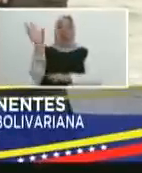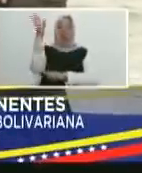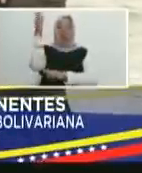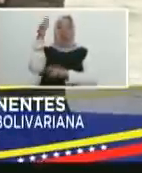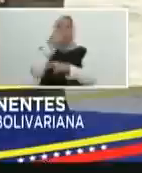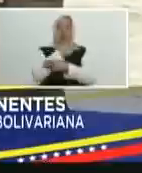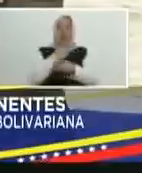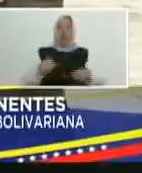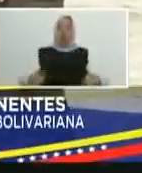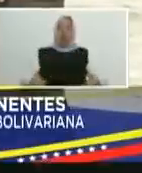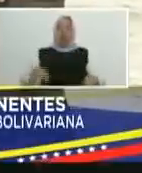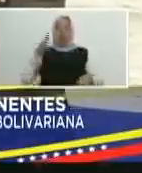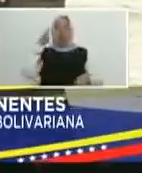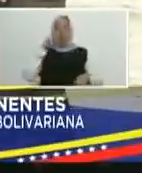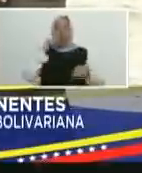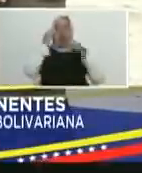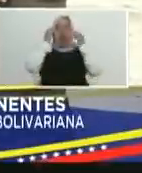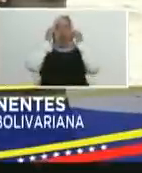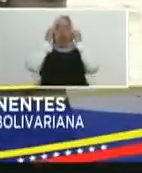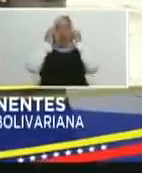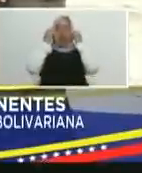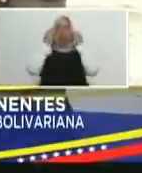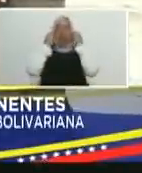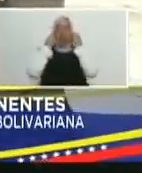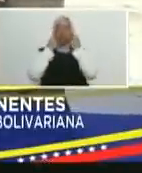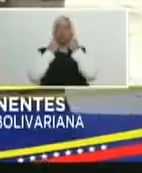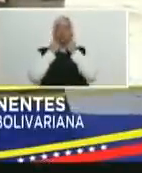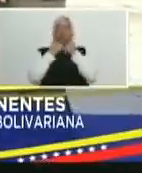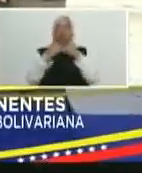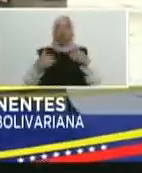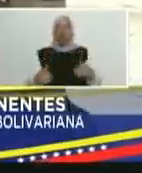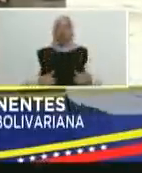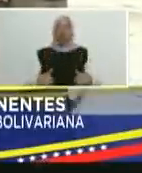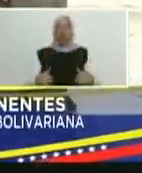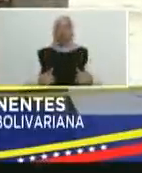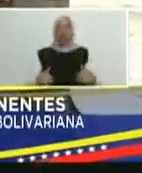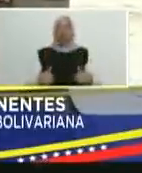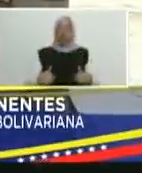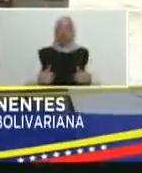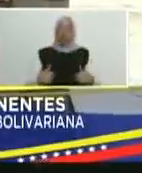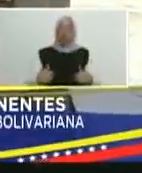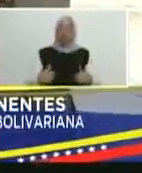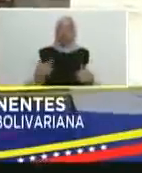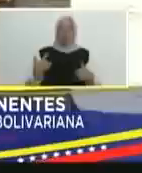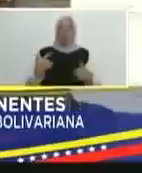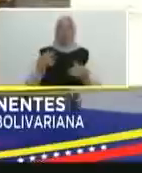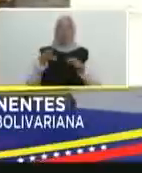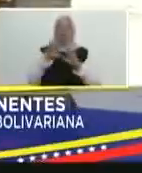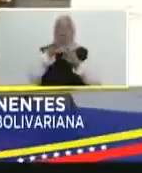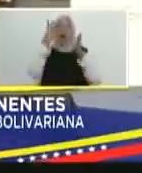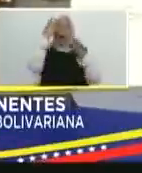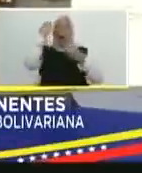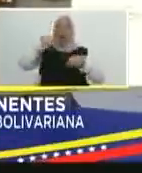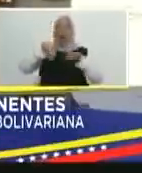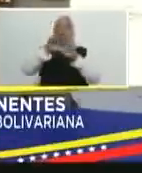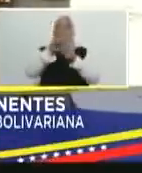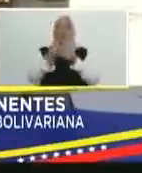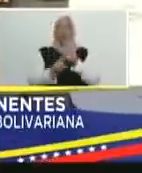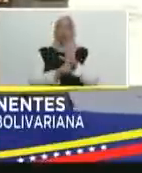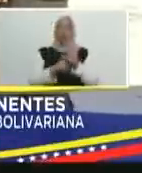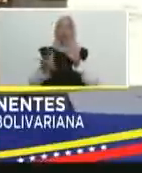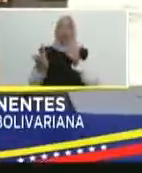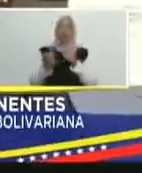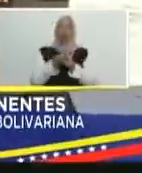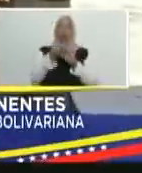La comandaré con abnegación, con sacrificio, acorde a la Constitución de nuestra patria, las